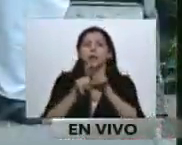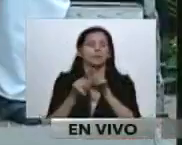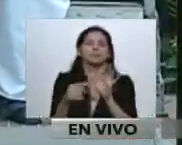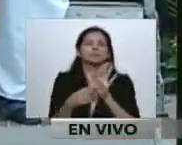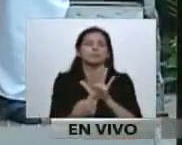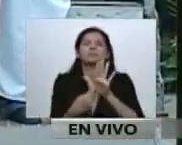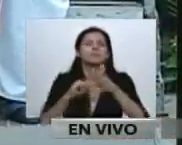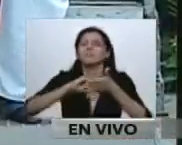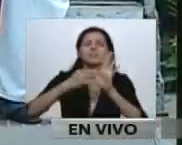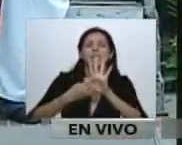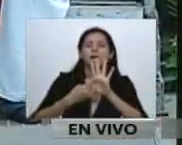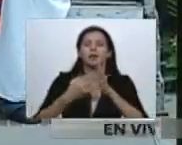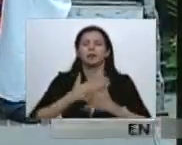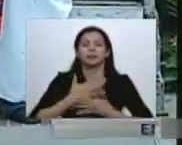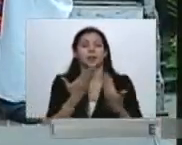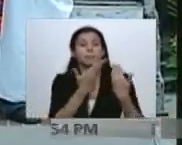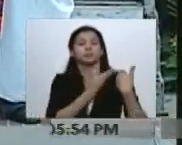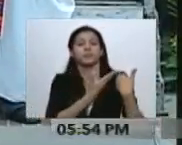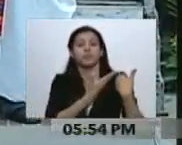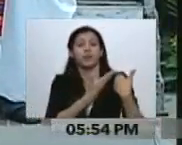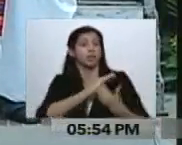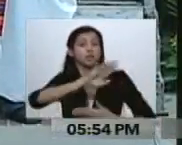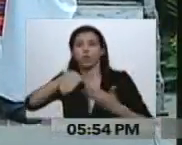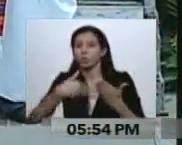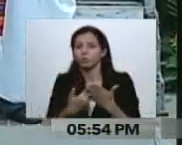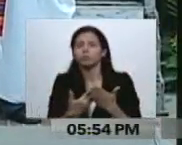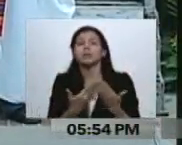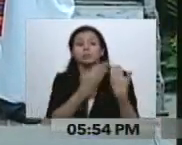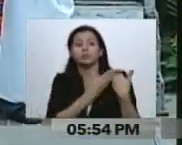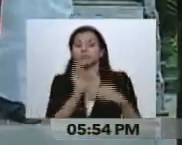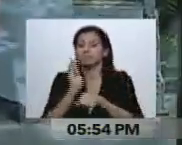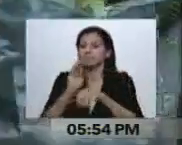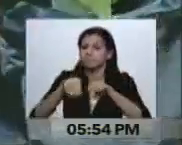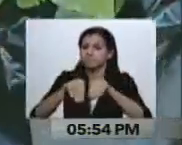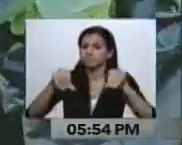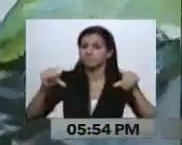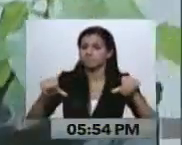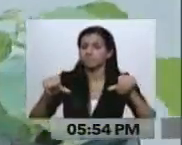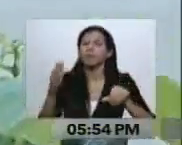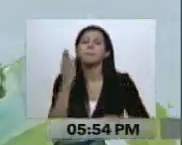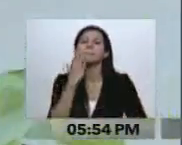nuestra corresponsabilidad productora con la madre naturaleza.